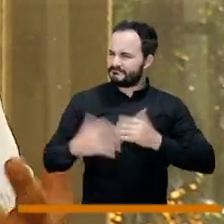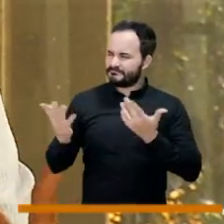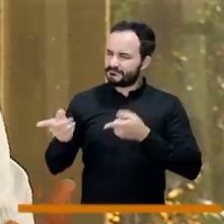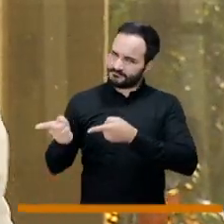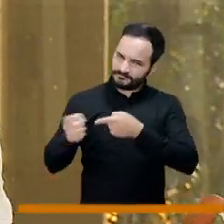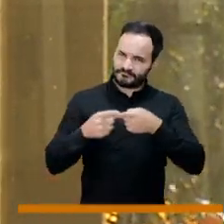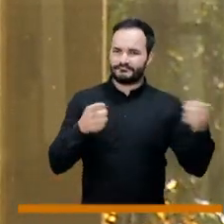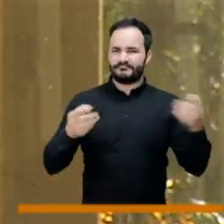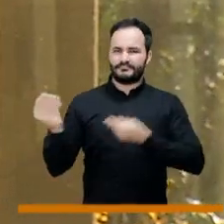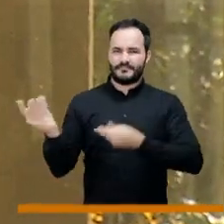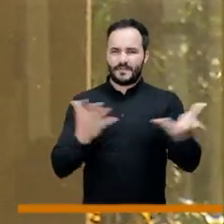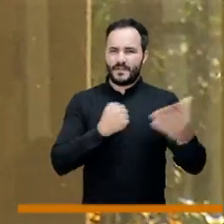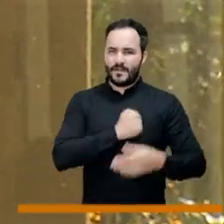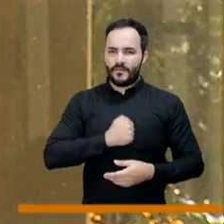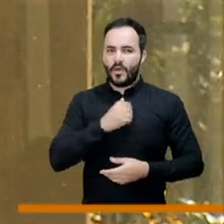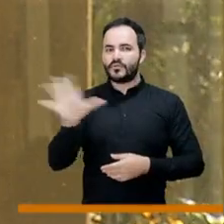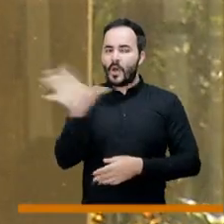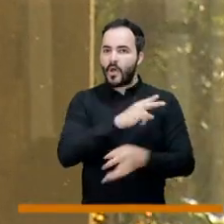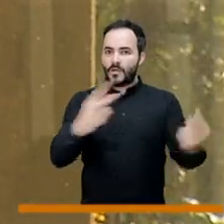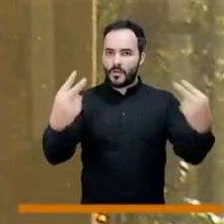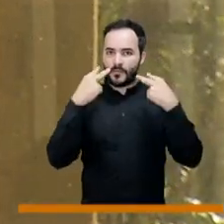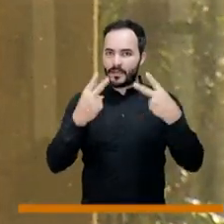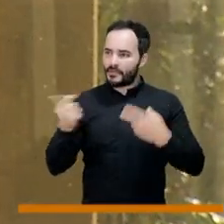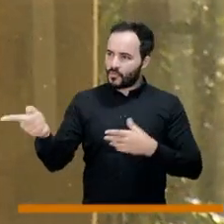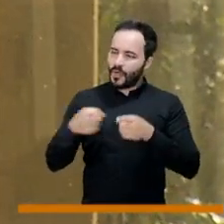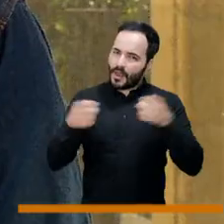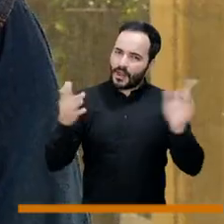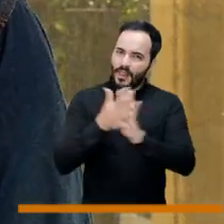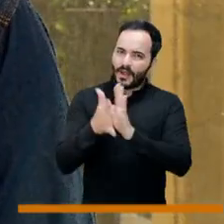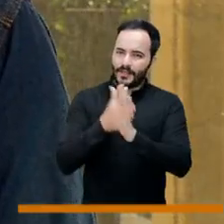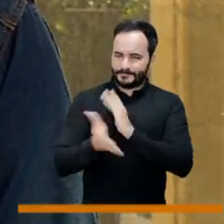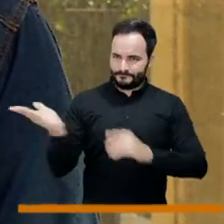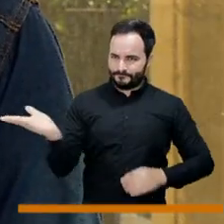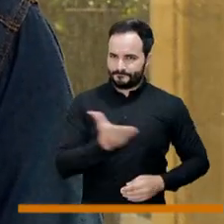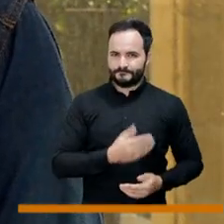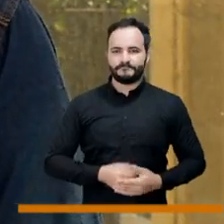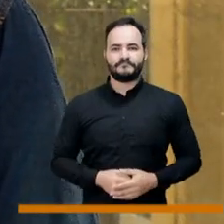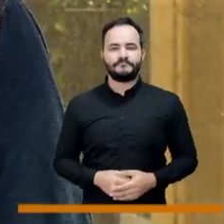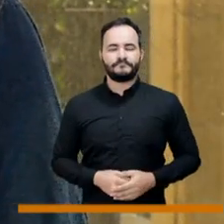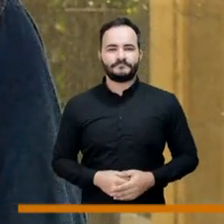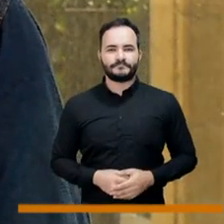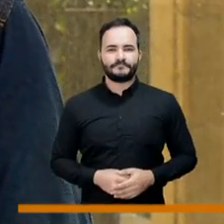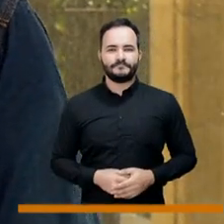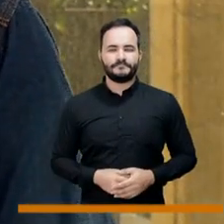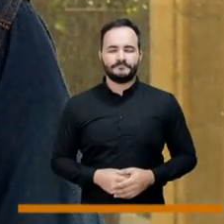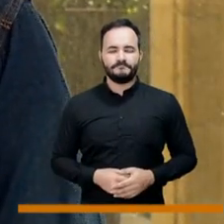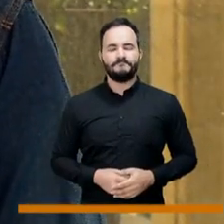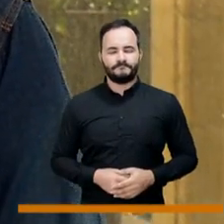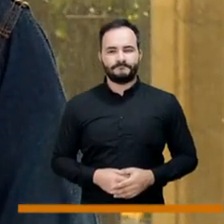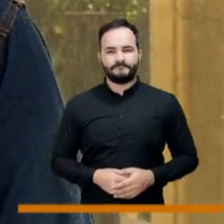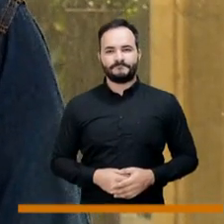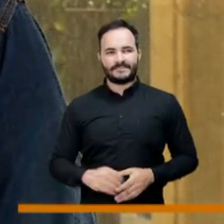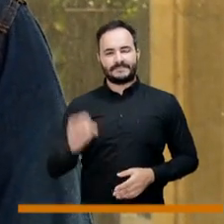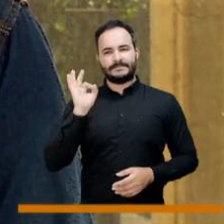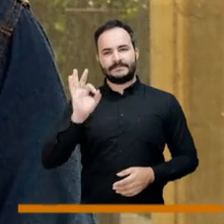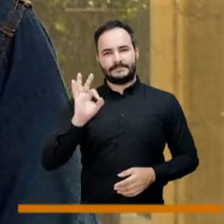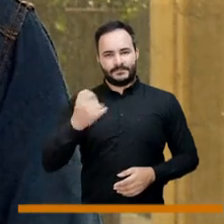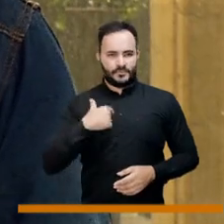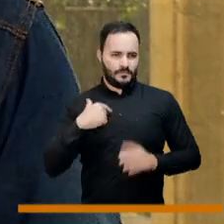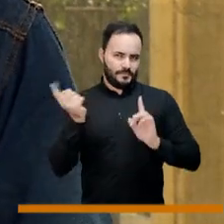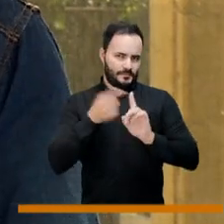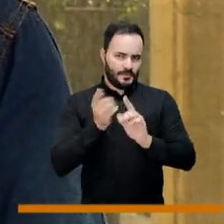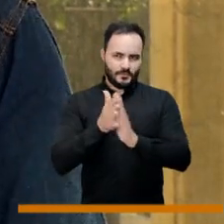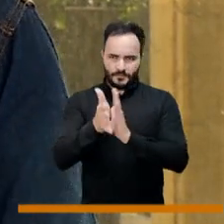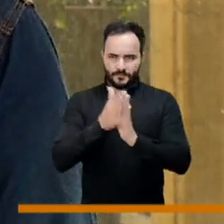tú les contaras a los televidentes cómo fue el proceso. Bueno, para comenzar, yo